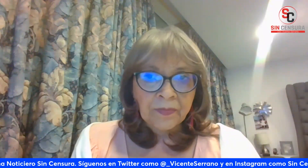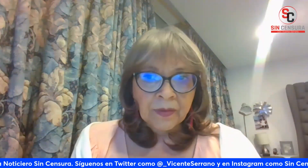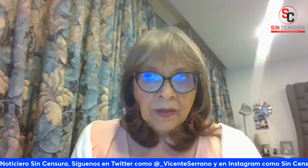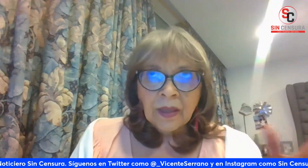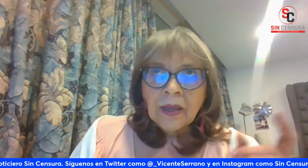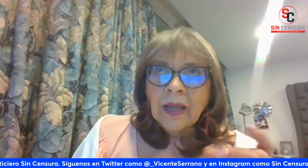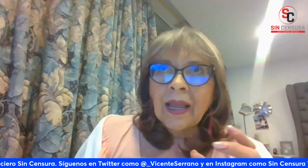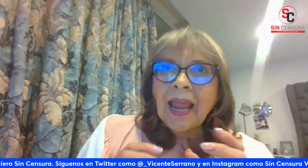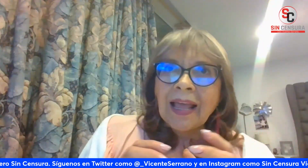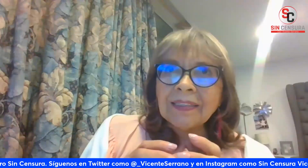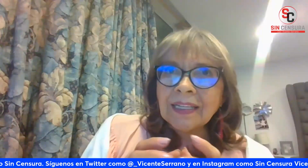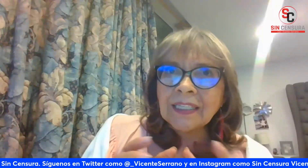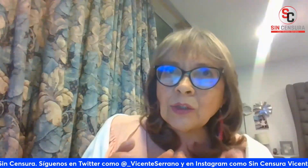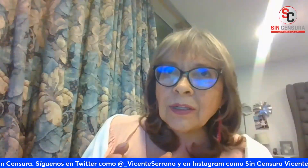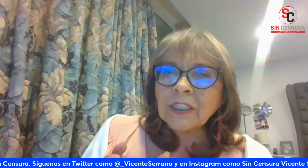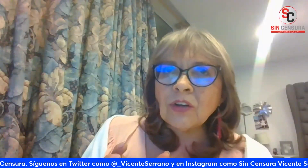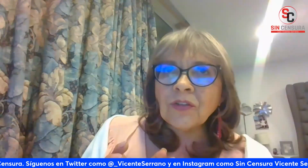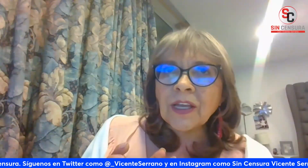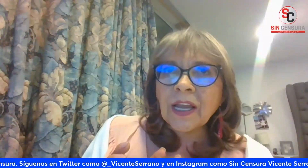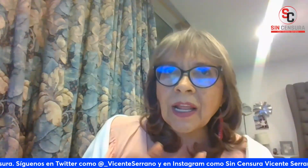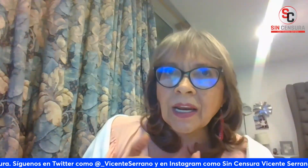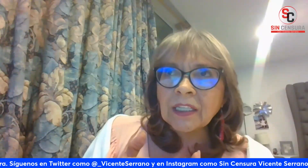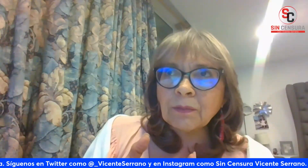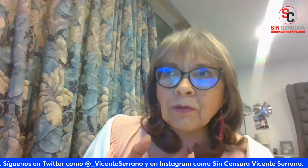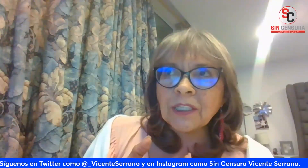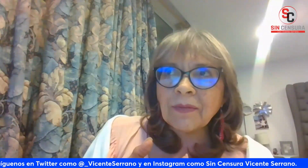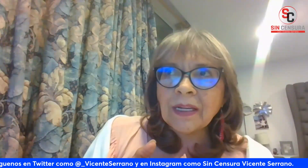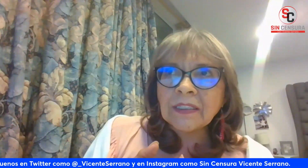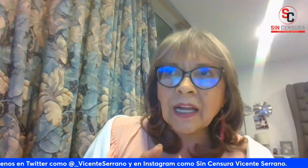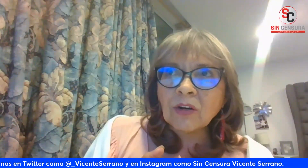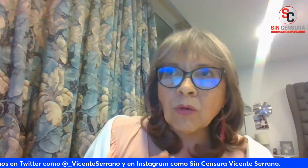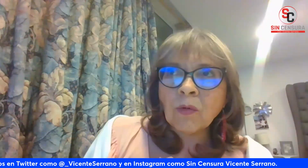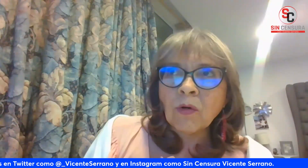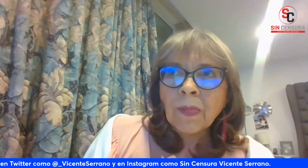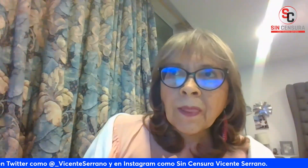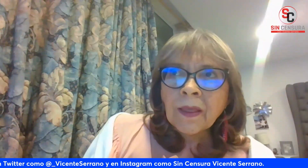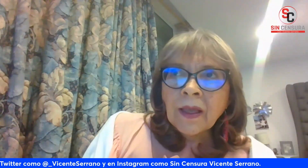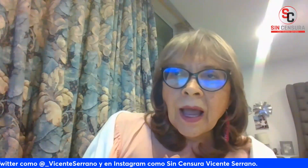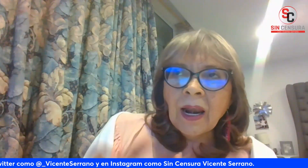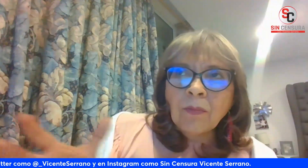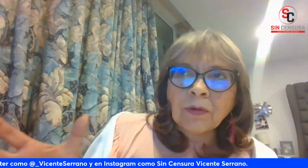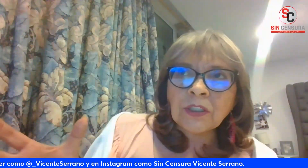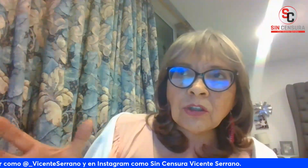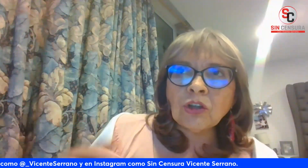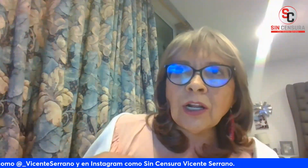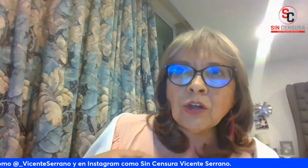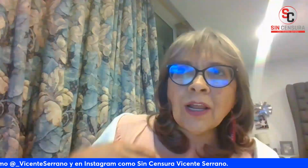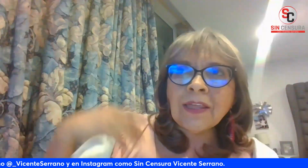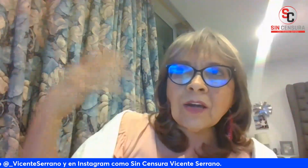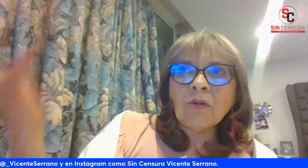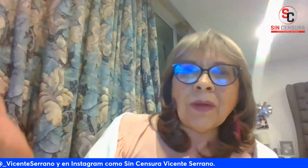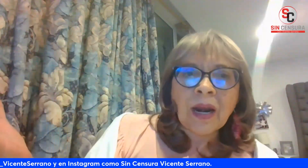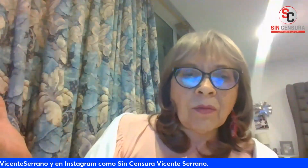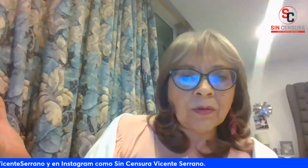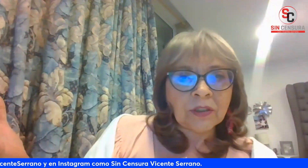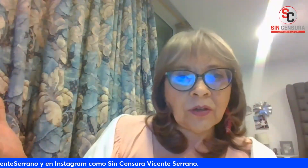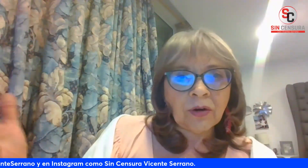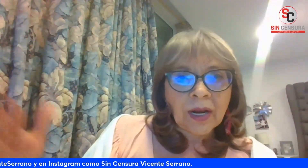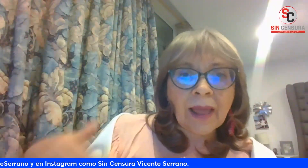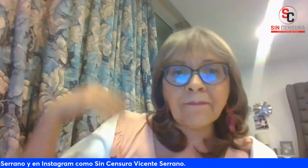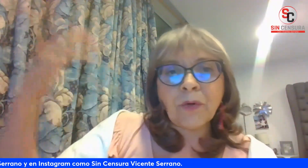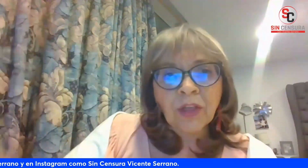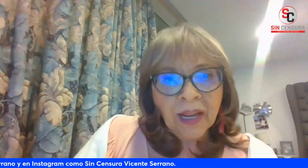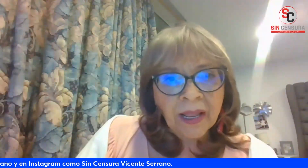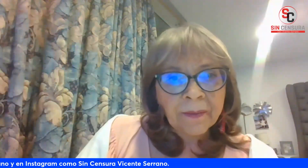callar, esta situación de querer responsabilizar como a la oposición? Yo le di de comer a la